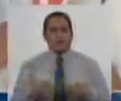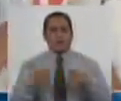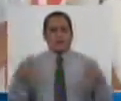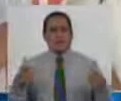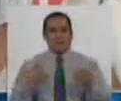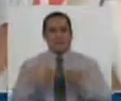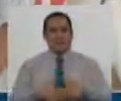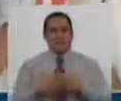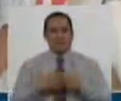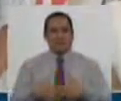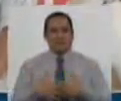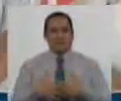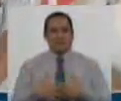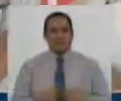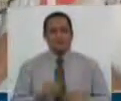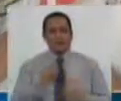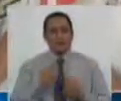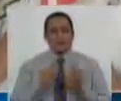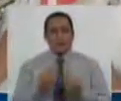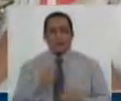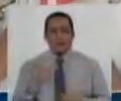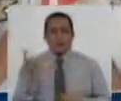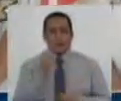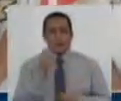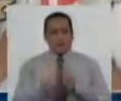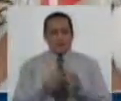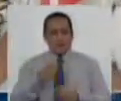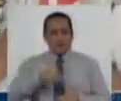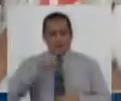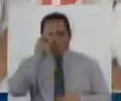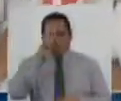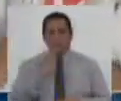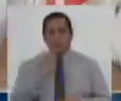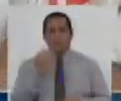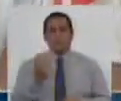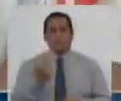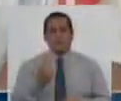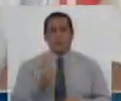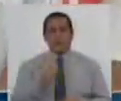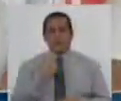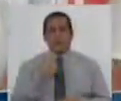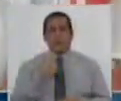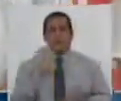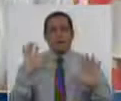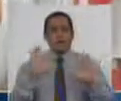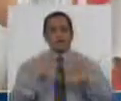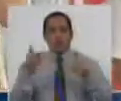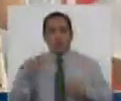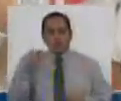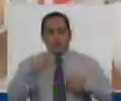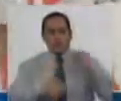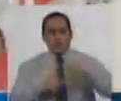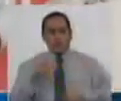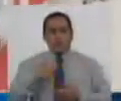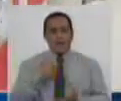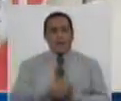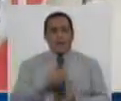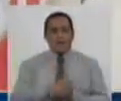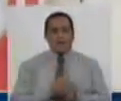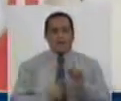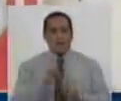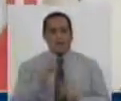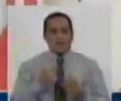microempresas, es plata de todos los peruanos y peruanas. Es plata que todos contribuimos a pagar de alguna